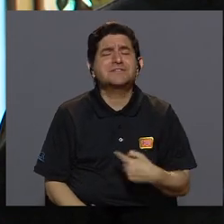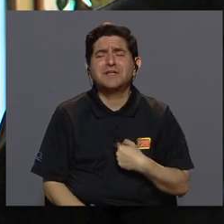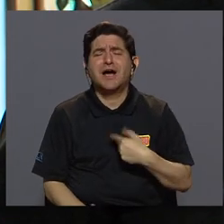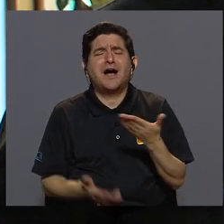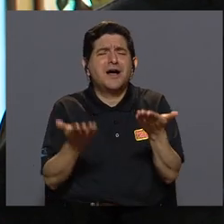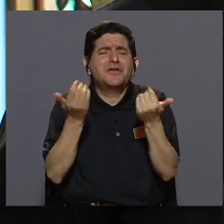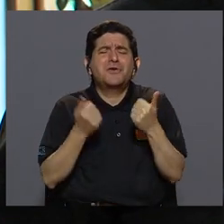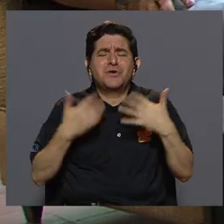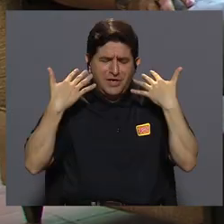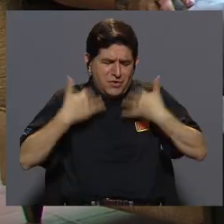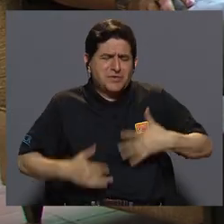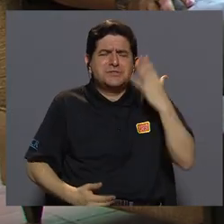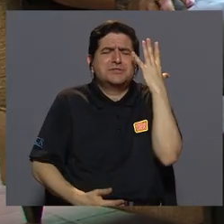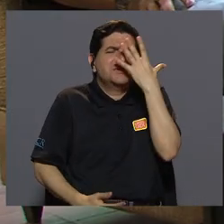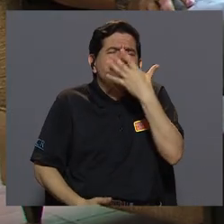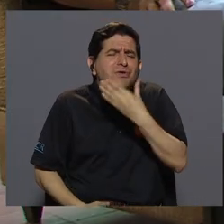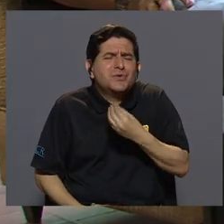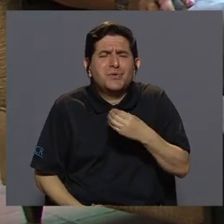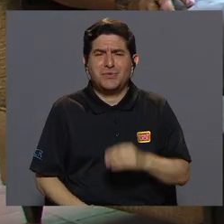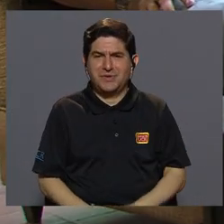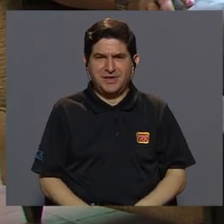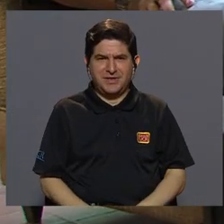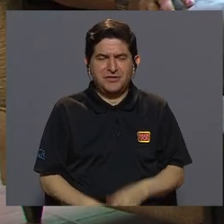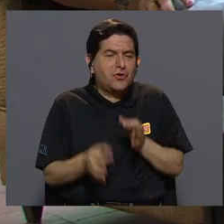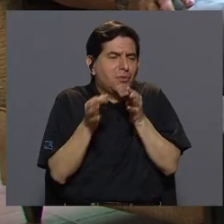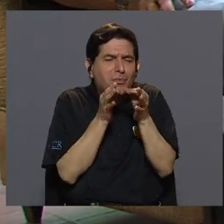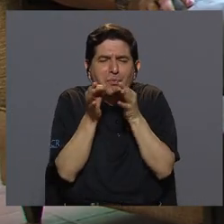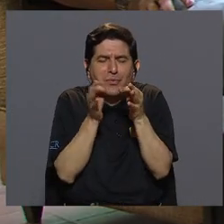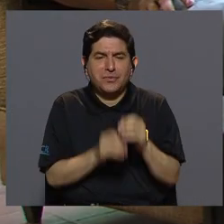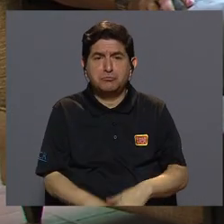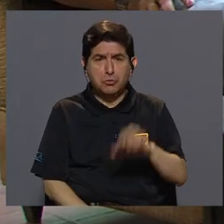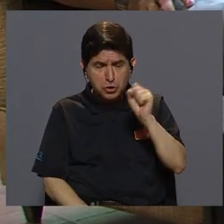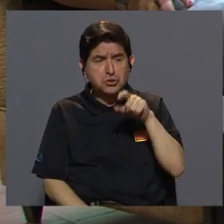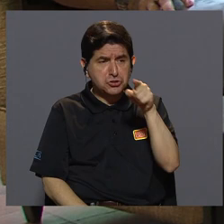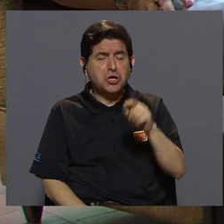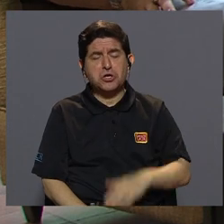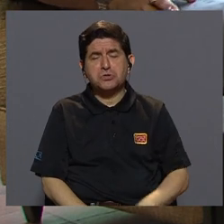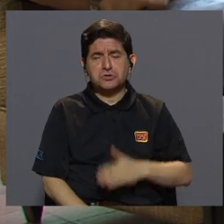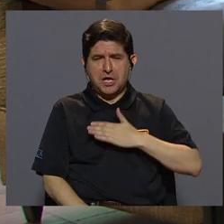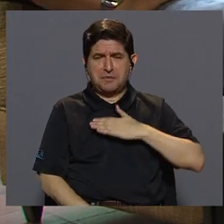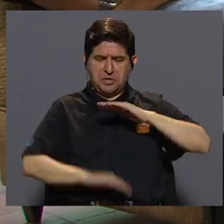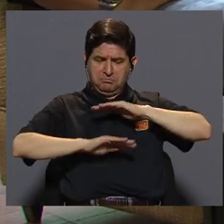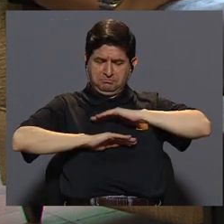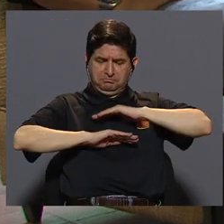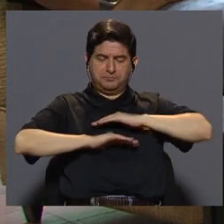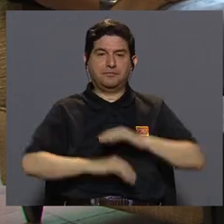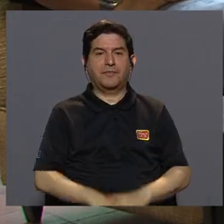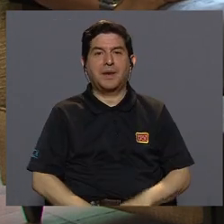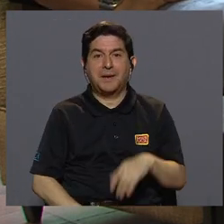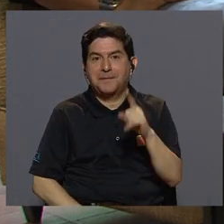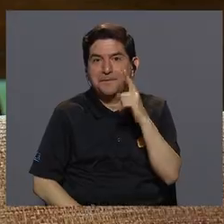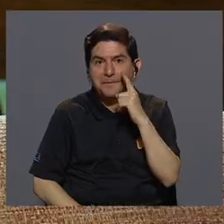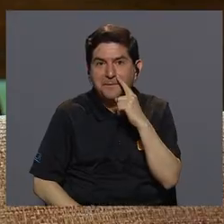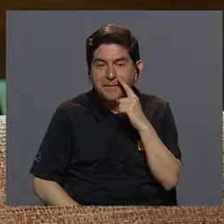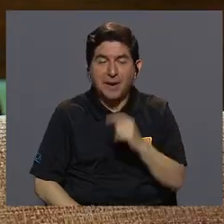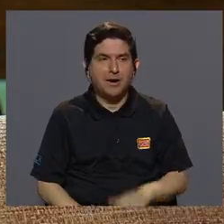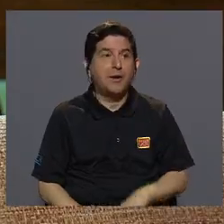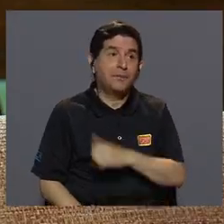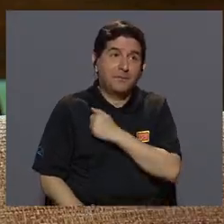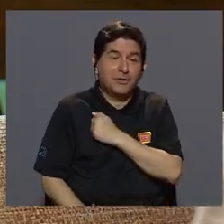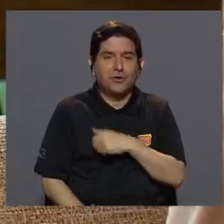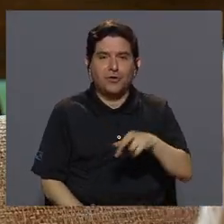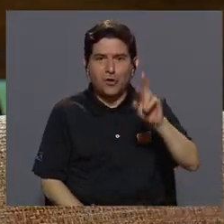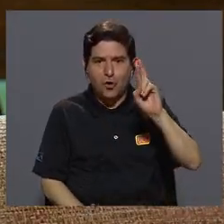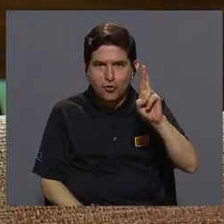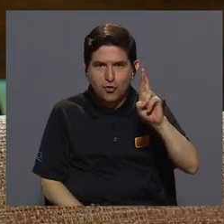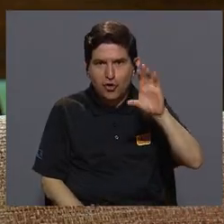vestido así bonito y qué tal y qué cual. Bueno, y de verdad me dieron gusto. Entonces cuando papá, cuando Rodrigo fue a